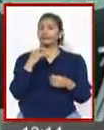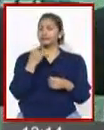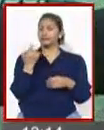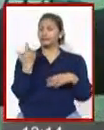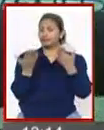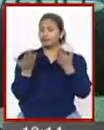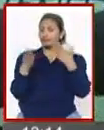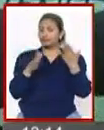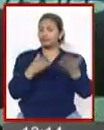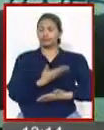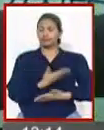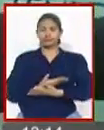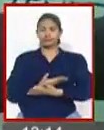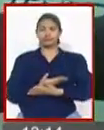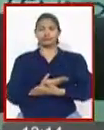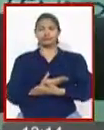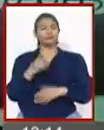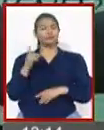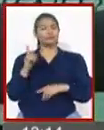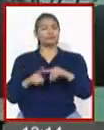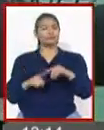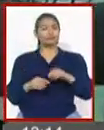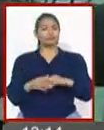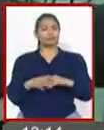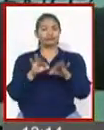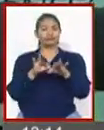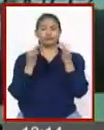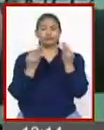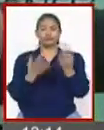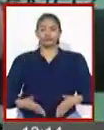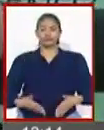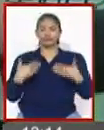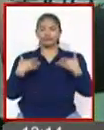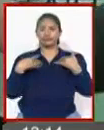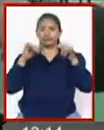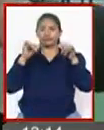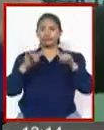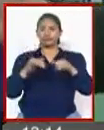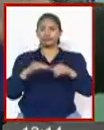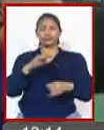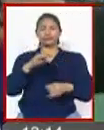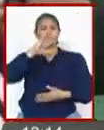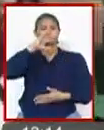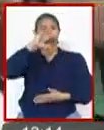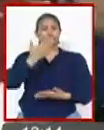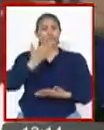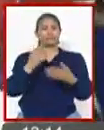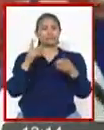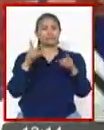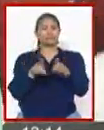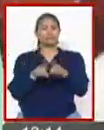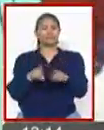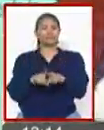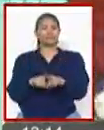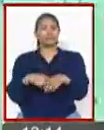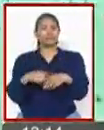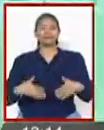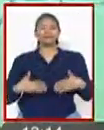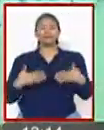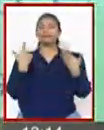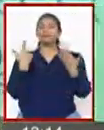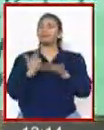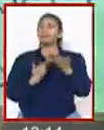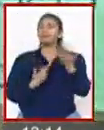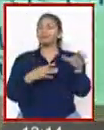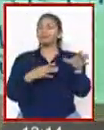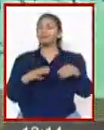niña y no puede ser posible. Mi familia vive aquí. Mi hijo, mi hermano, mi hermana, quitándole